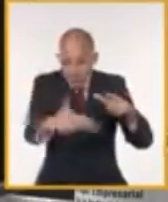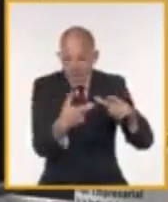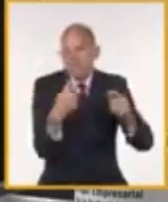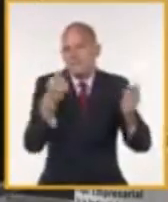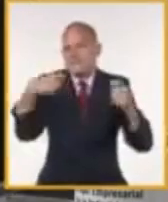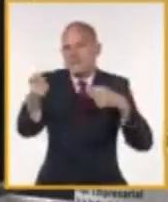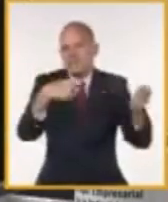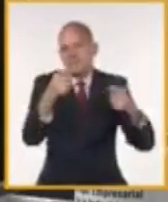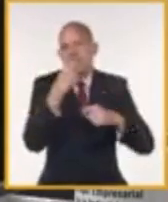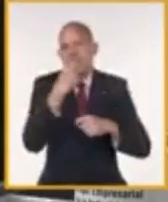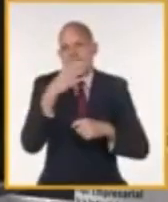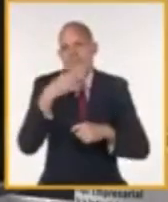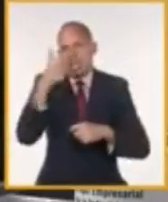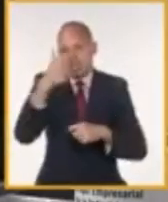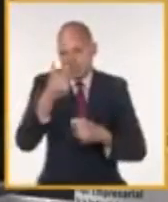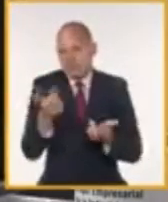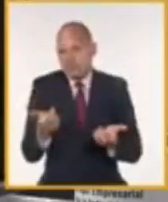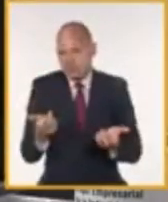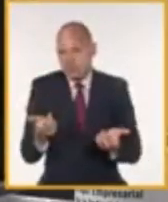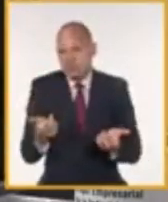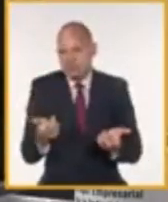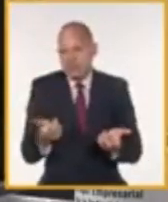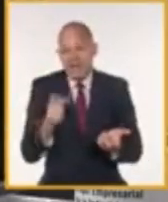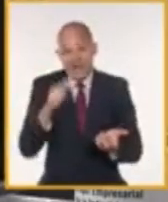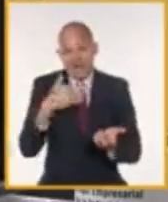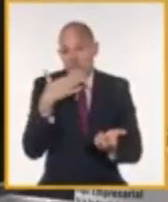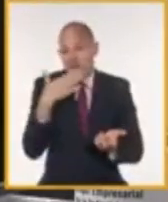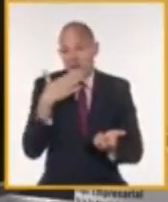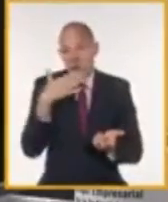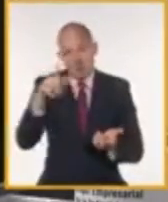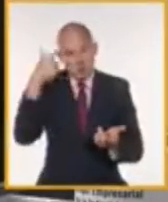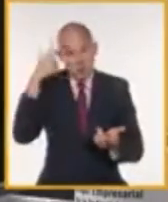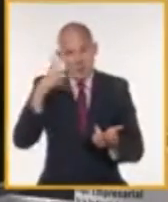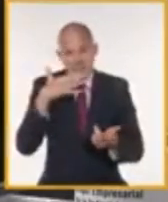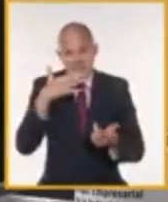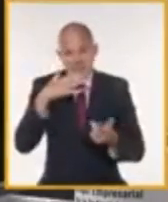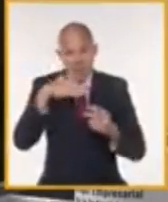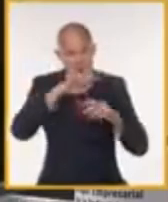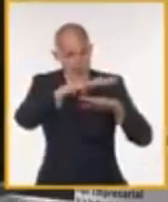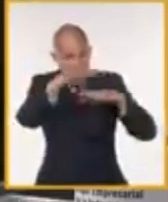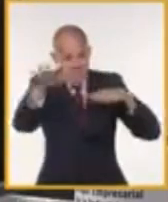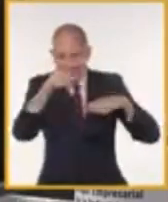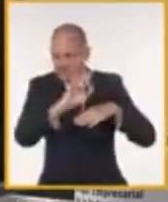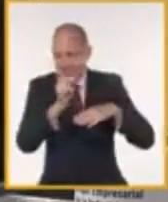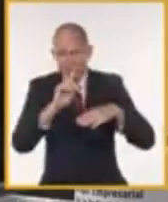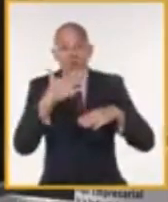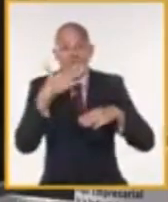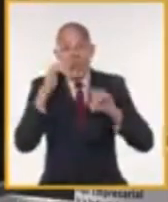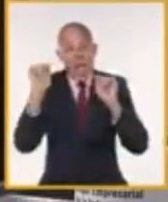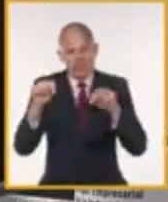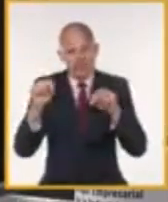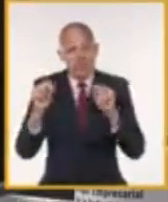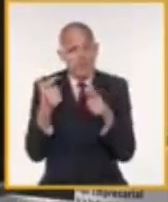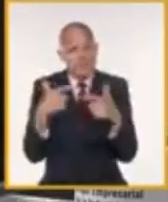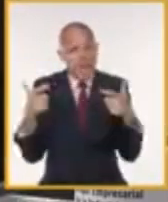procesos tecnológicos desde la creación de las larvas, la siembra de alevines y el propio manejo de las